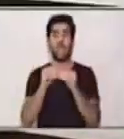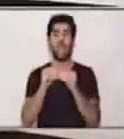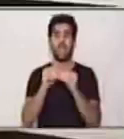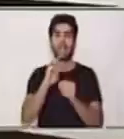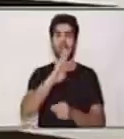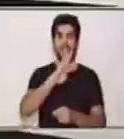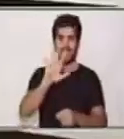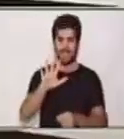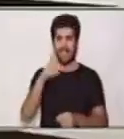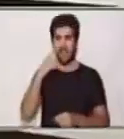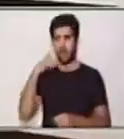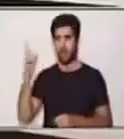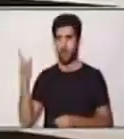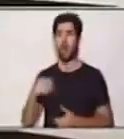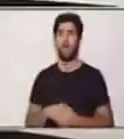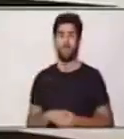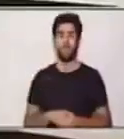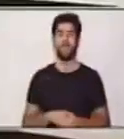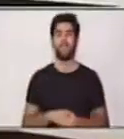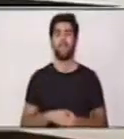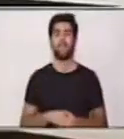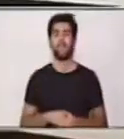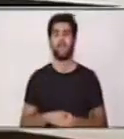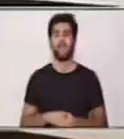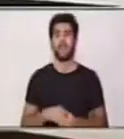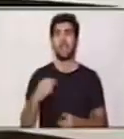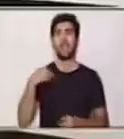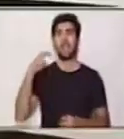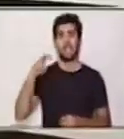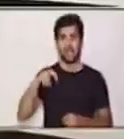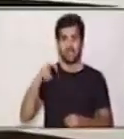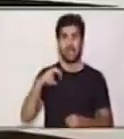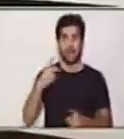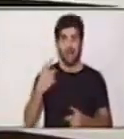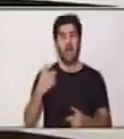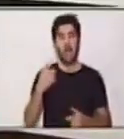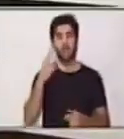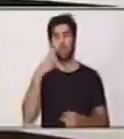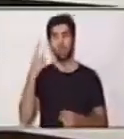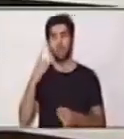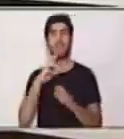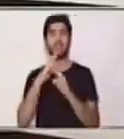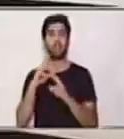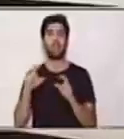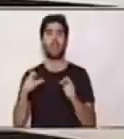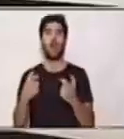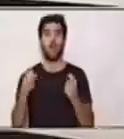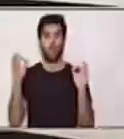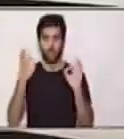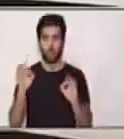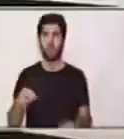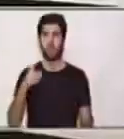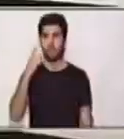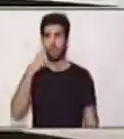calcular la multiplicación de la frecuencia por la marca de clase. Entonces ahora